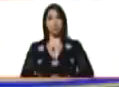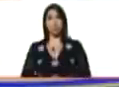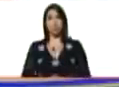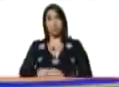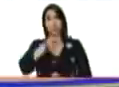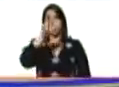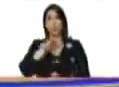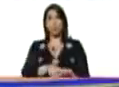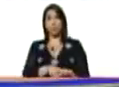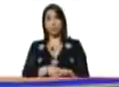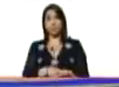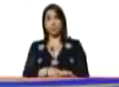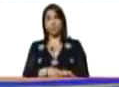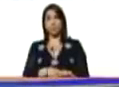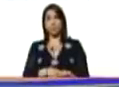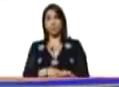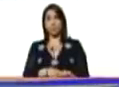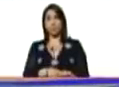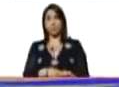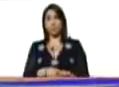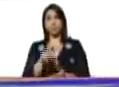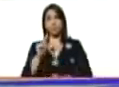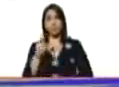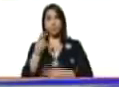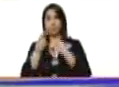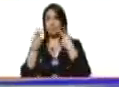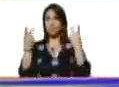aprobó el primer decreto